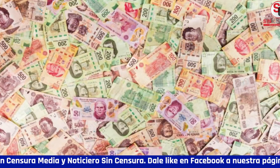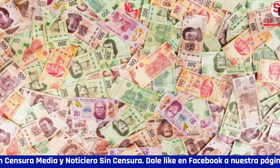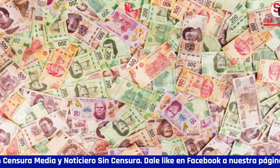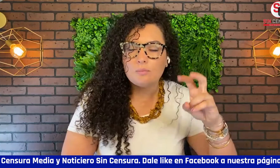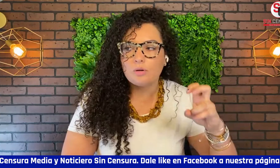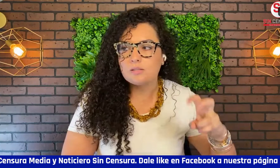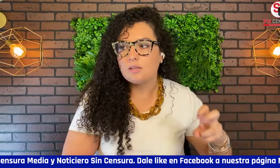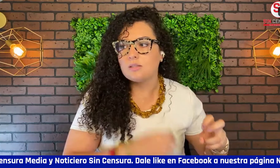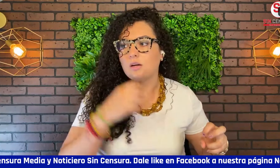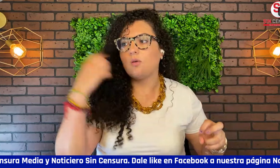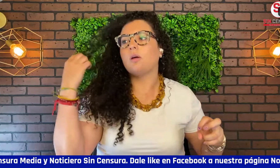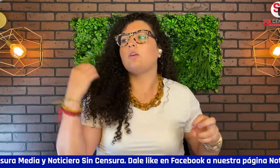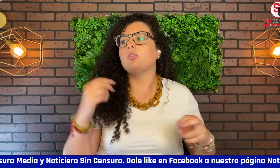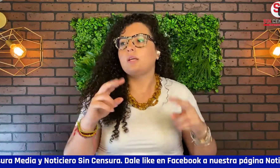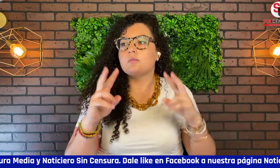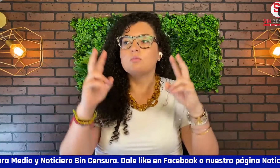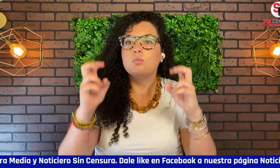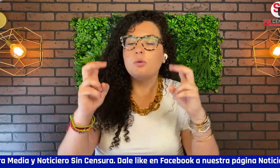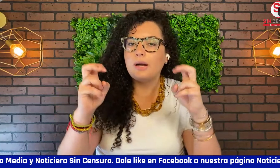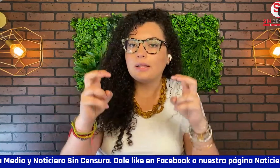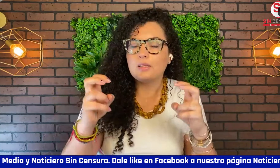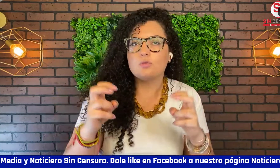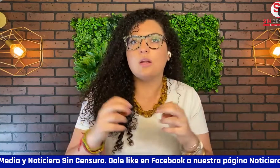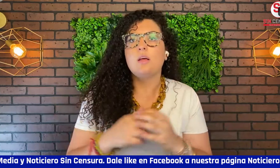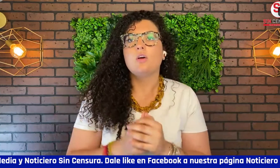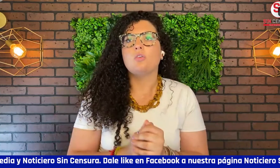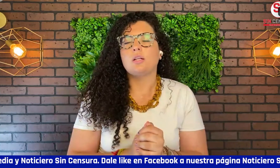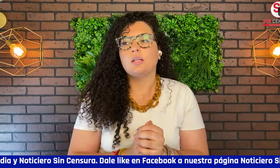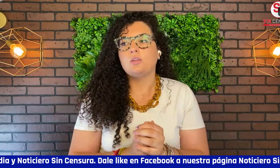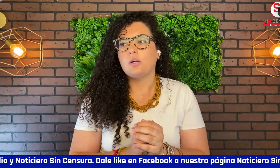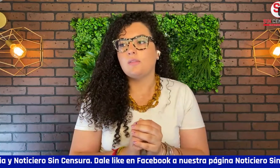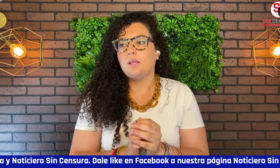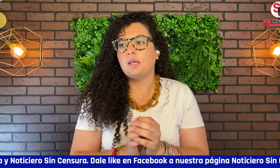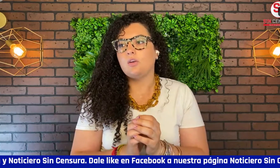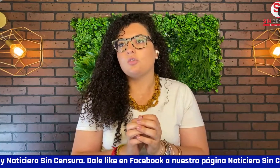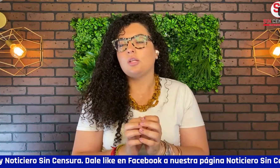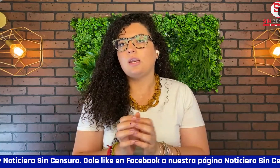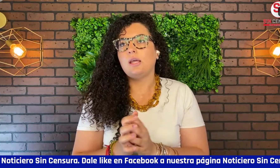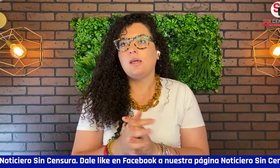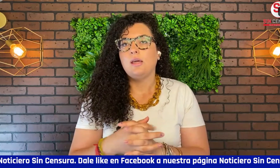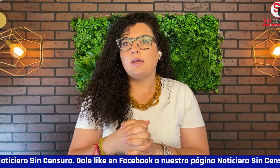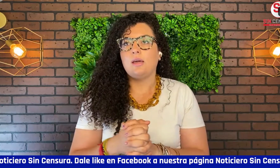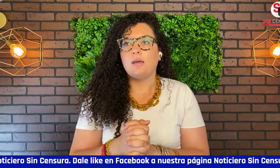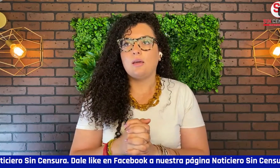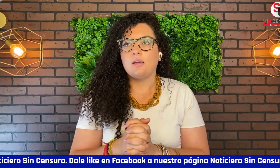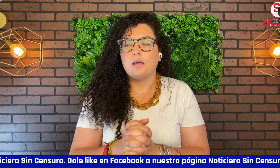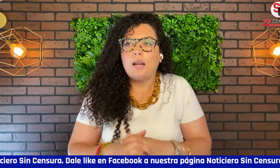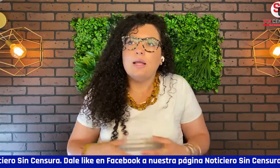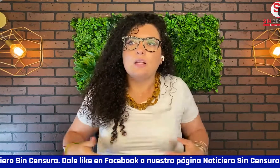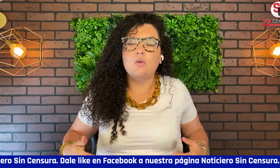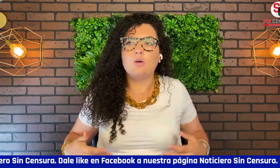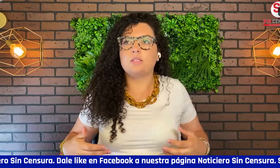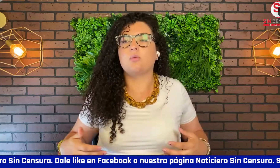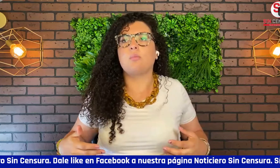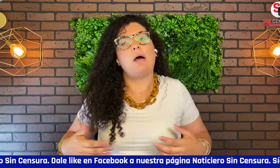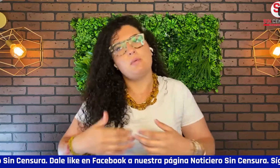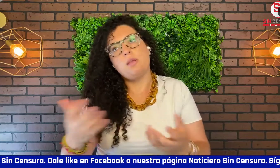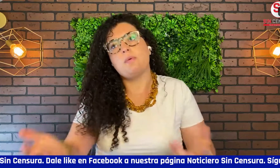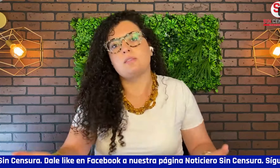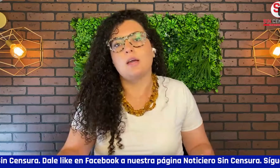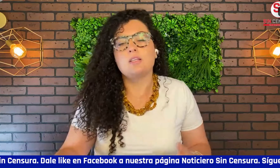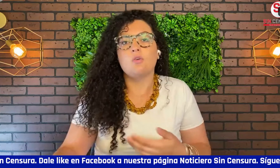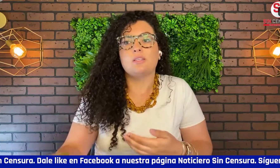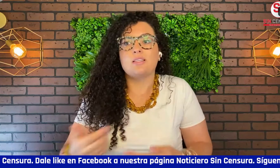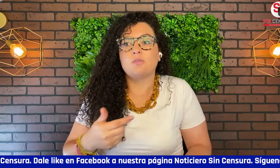muy barata, por así decirlo, en notas muy baratas, están contratando gente que no tiene, que la neta no es como, ay,